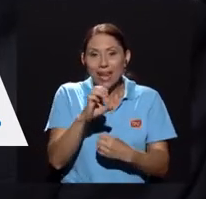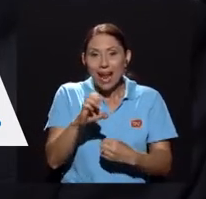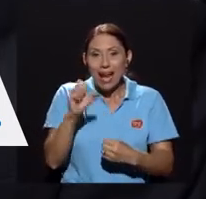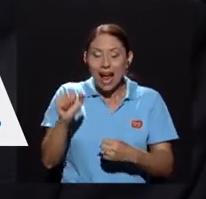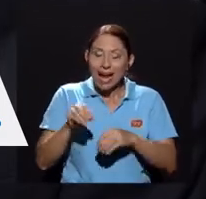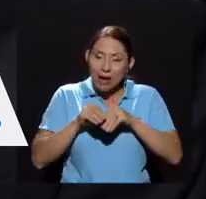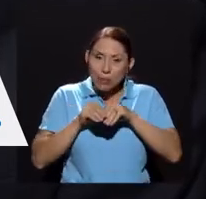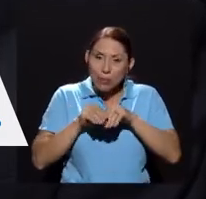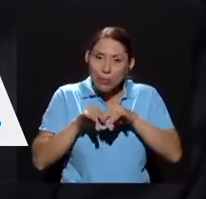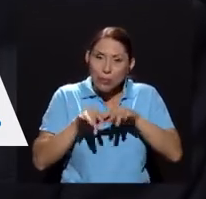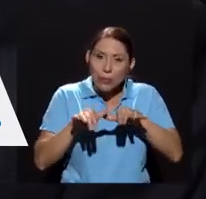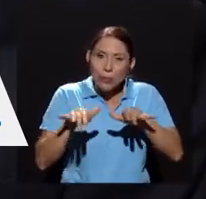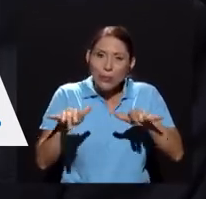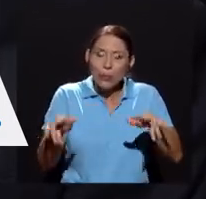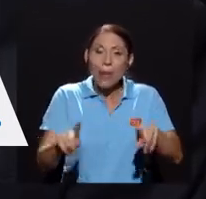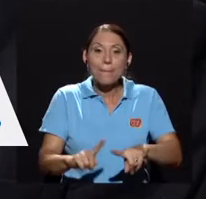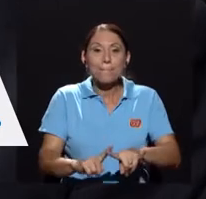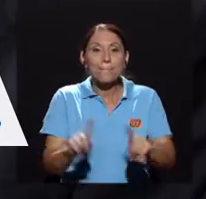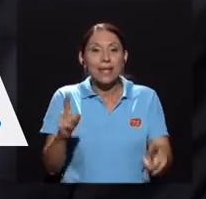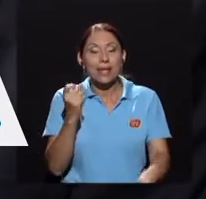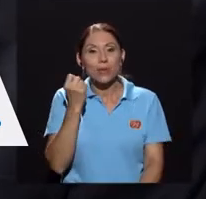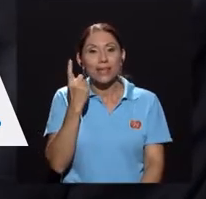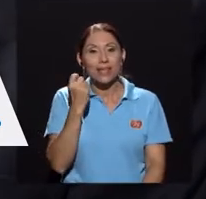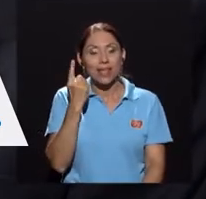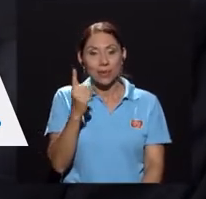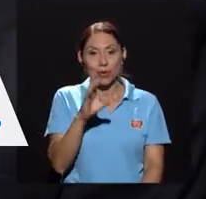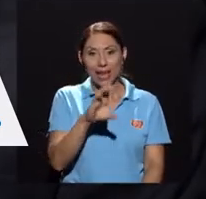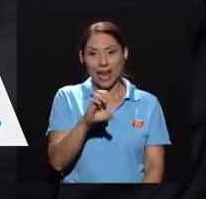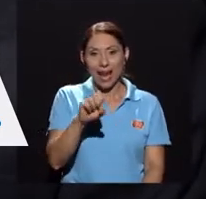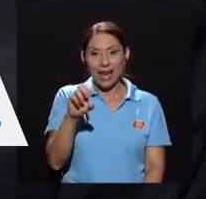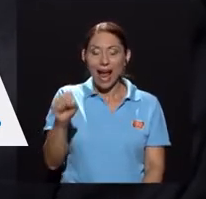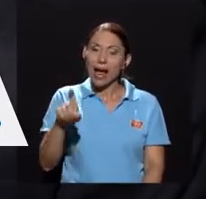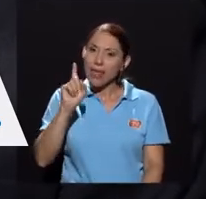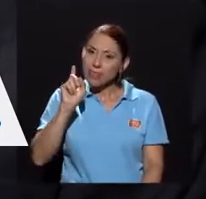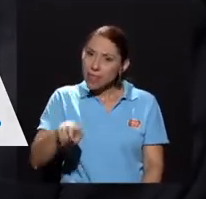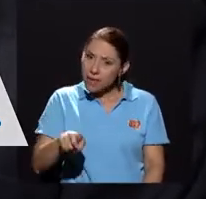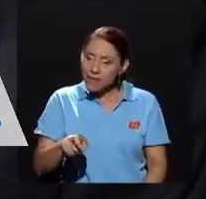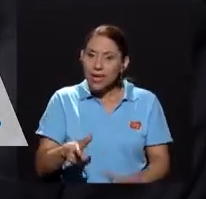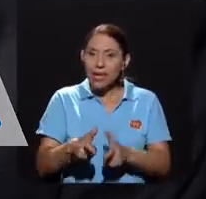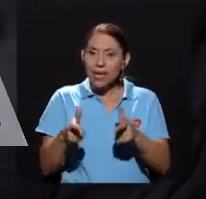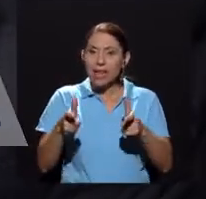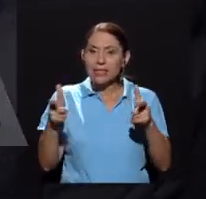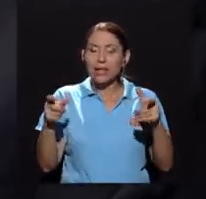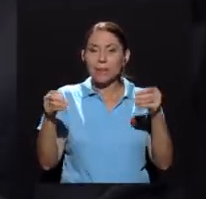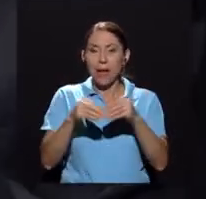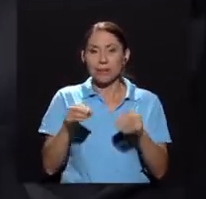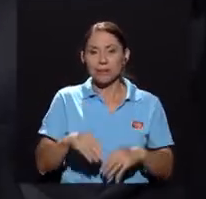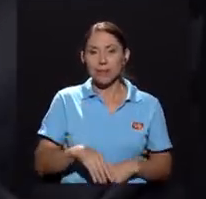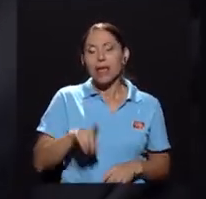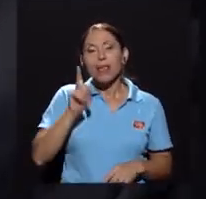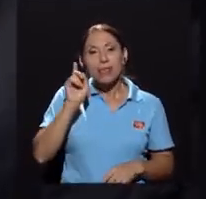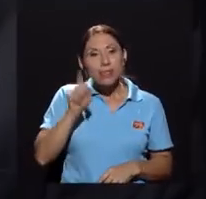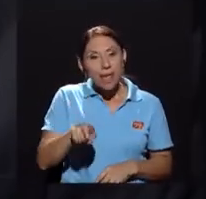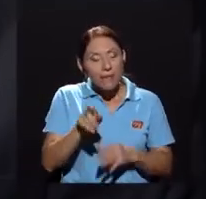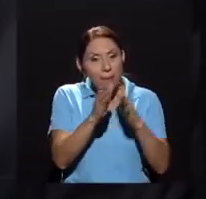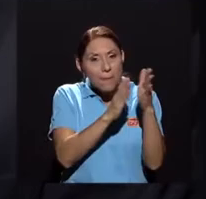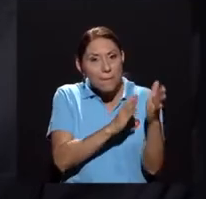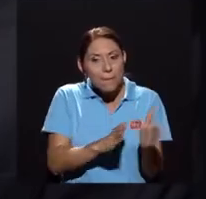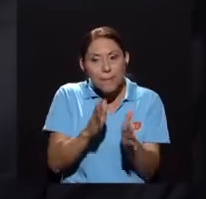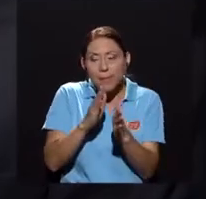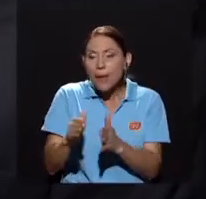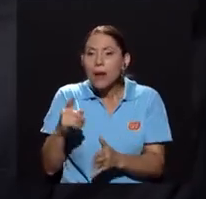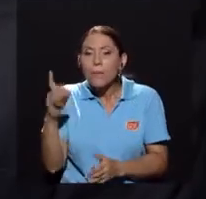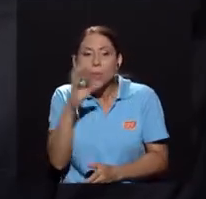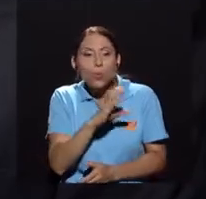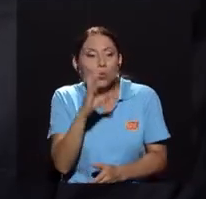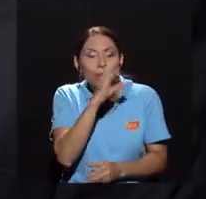caja pero entendiendo que la caja tiene que crecer aún más que debe formar aún muchísimos más recursos